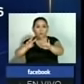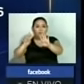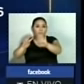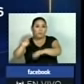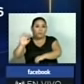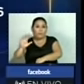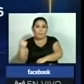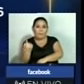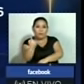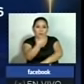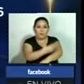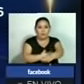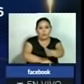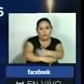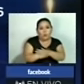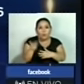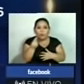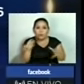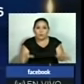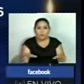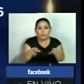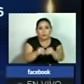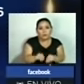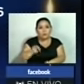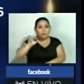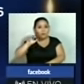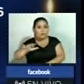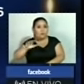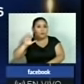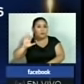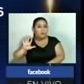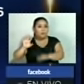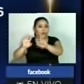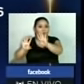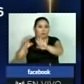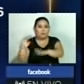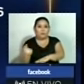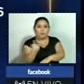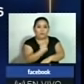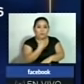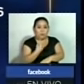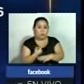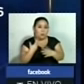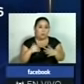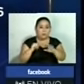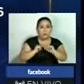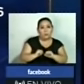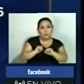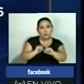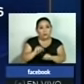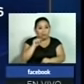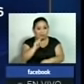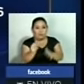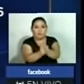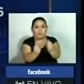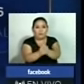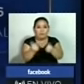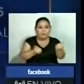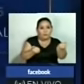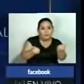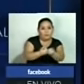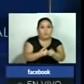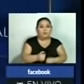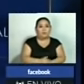2.975 lesionados y se contabilizan 359 personas que perdieron la vida en estos